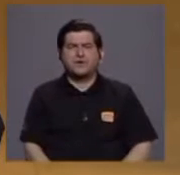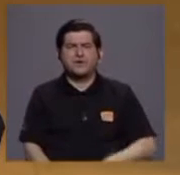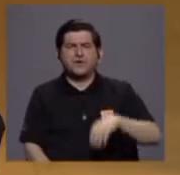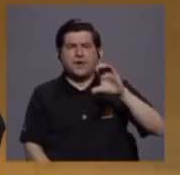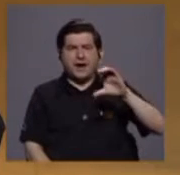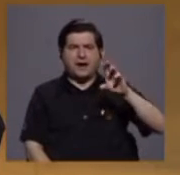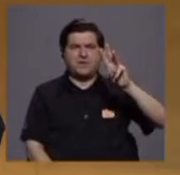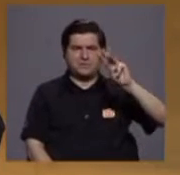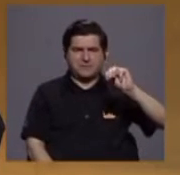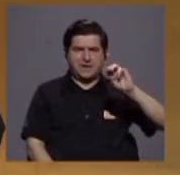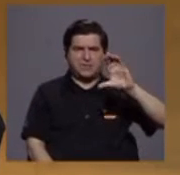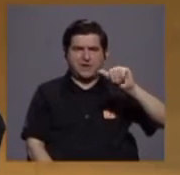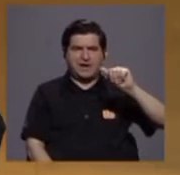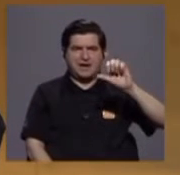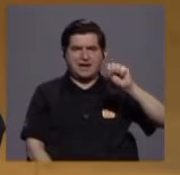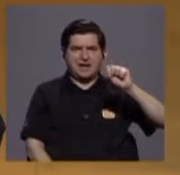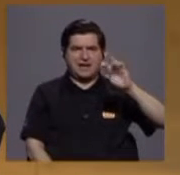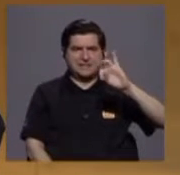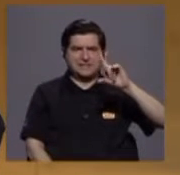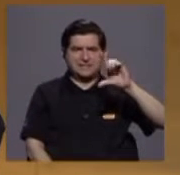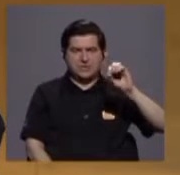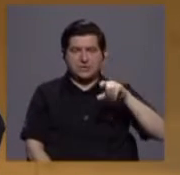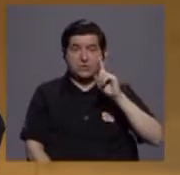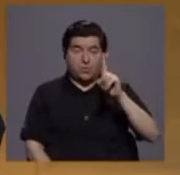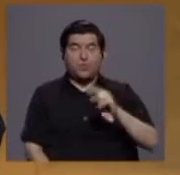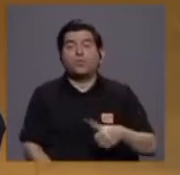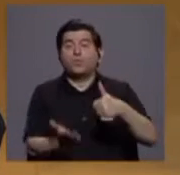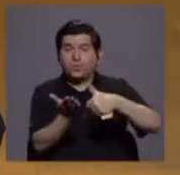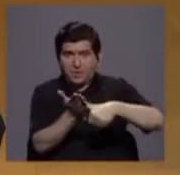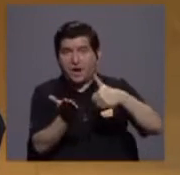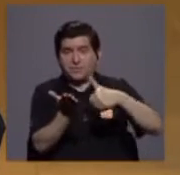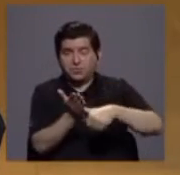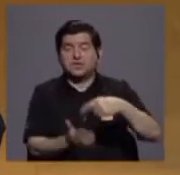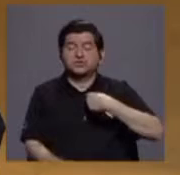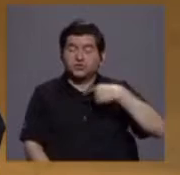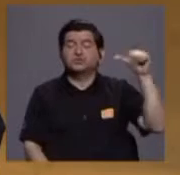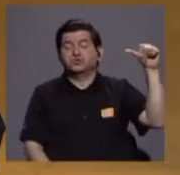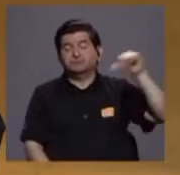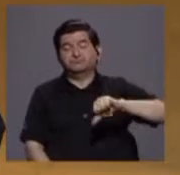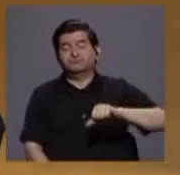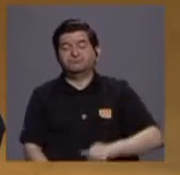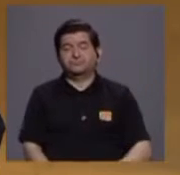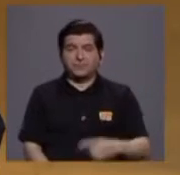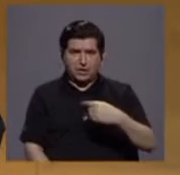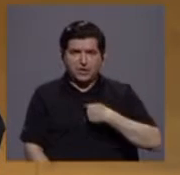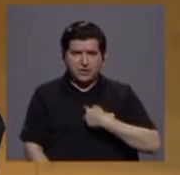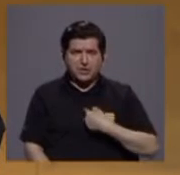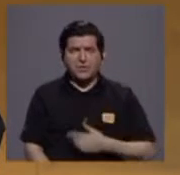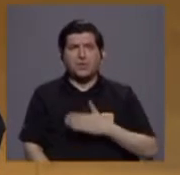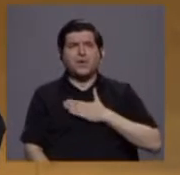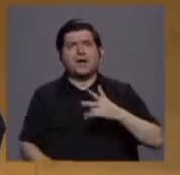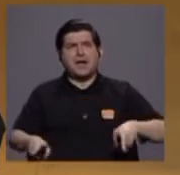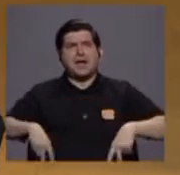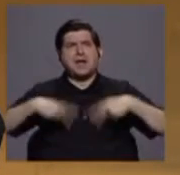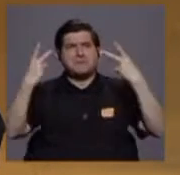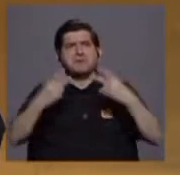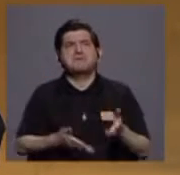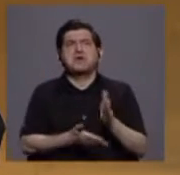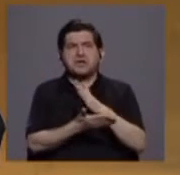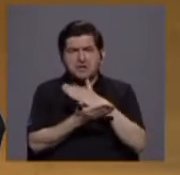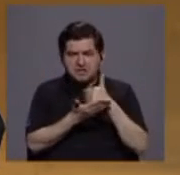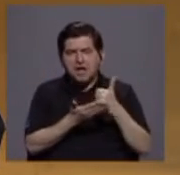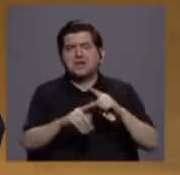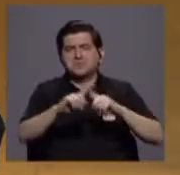Castillo, esa es una de las muchas votaciones que yo perdí, y he perdido en mi vida